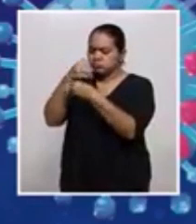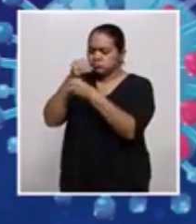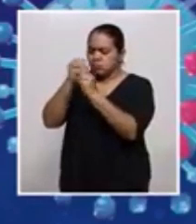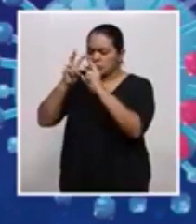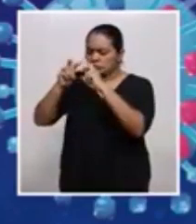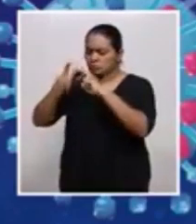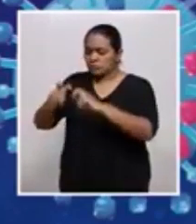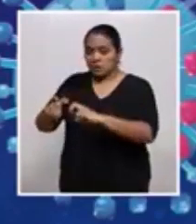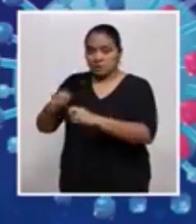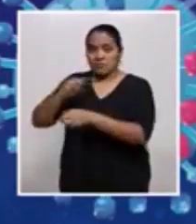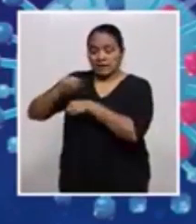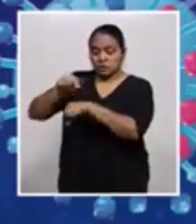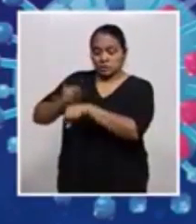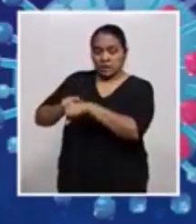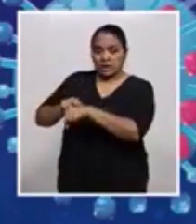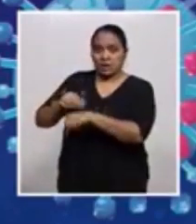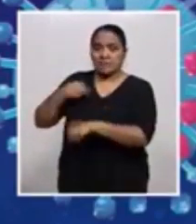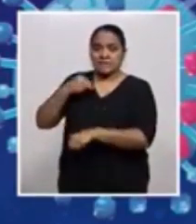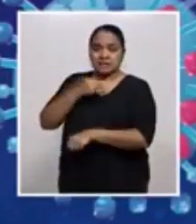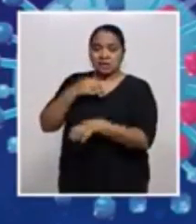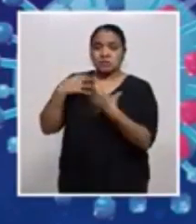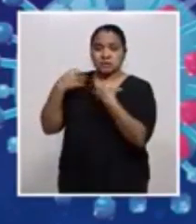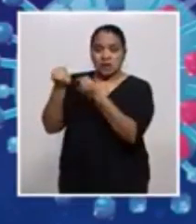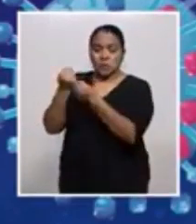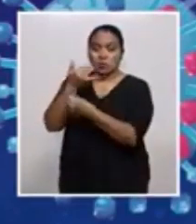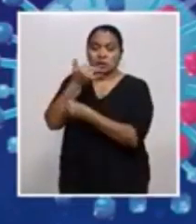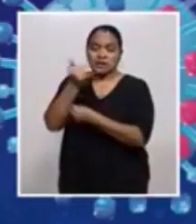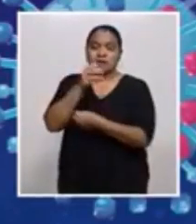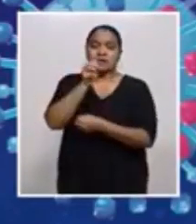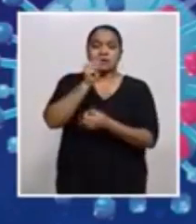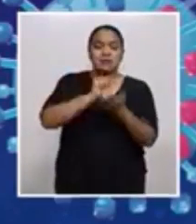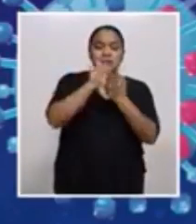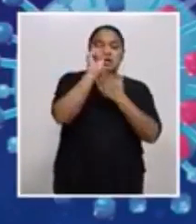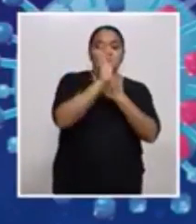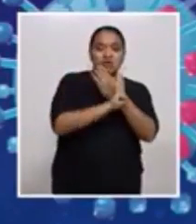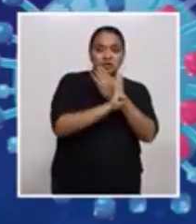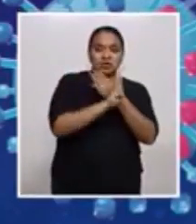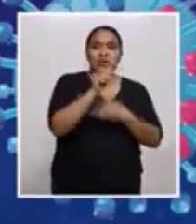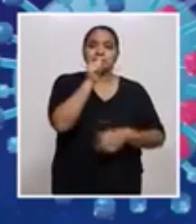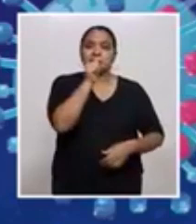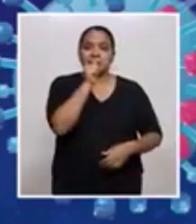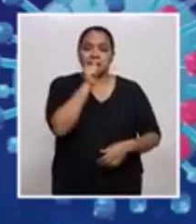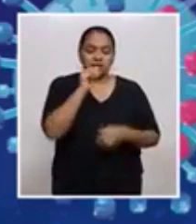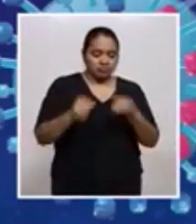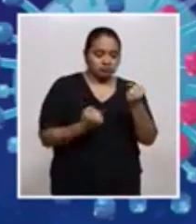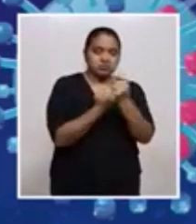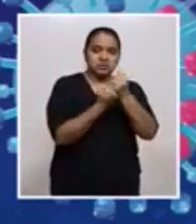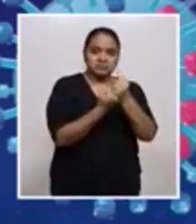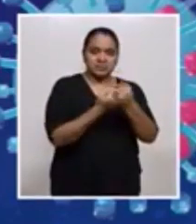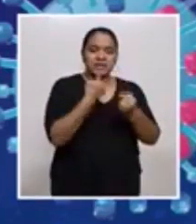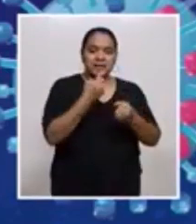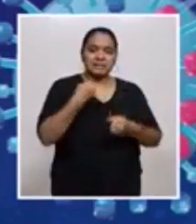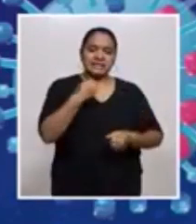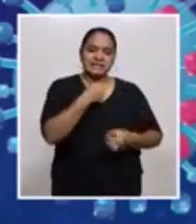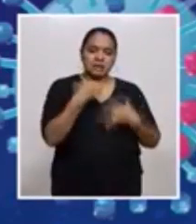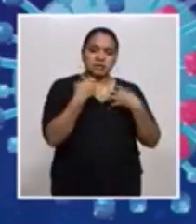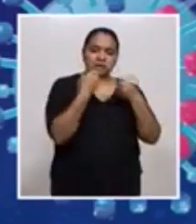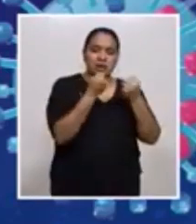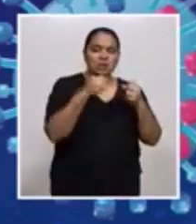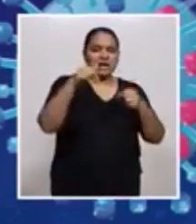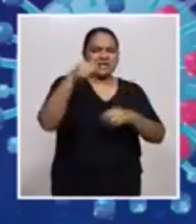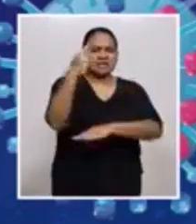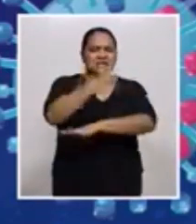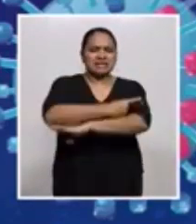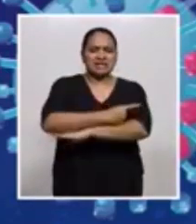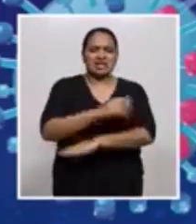privados que continúan colaborando con la Secretaría de Salud. Y mire usted, muy importante, este día es el día que más pruebas positivas tenemos con